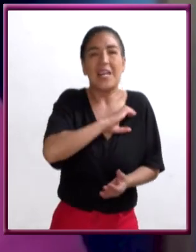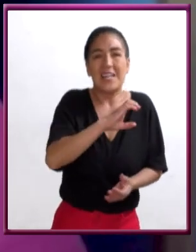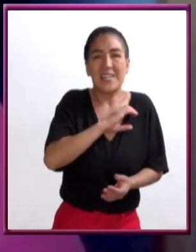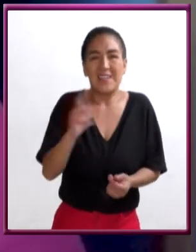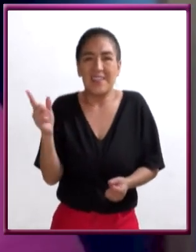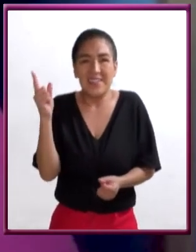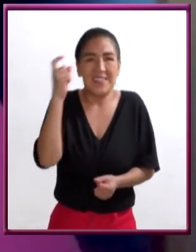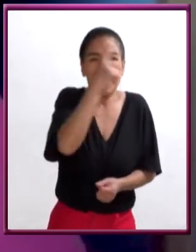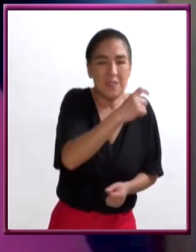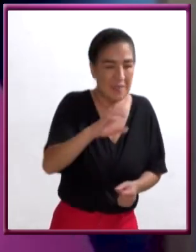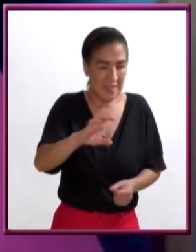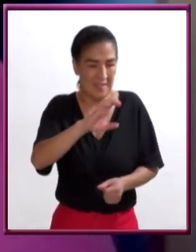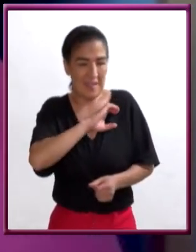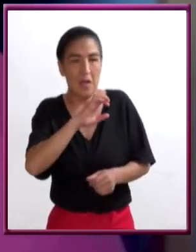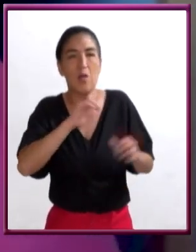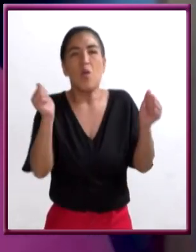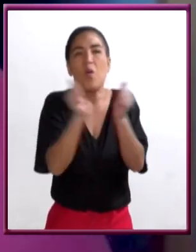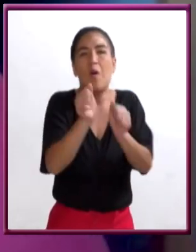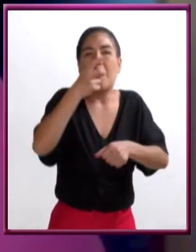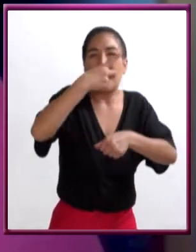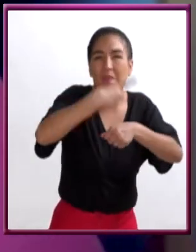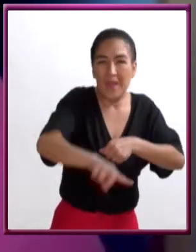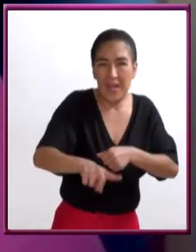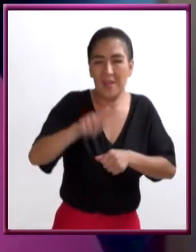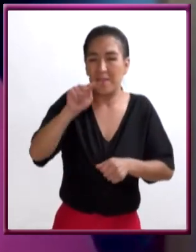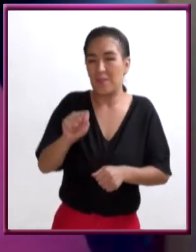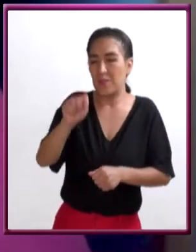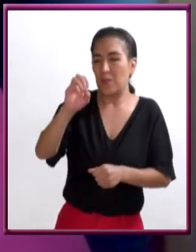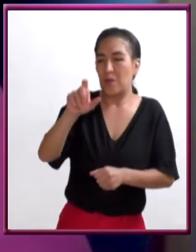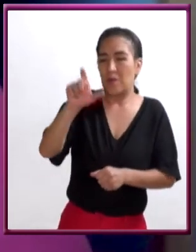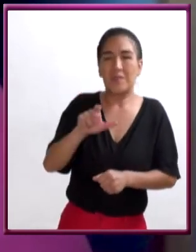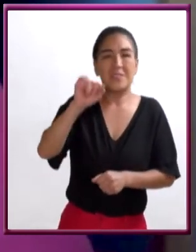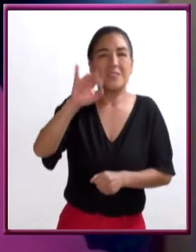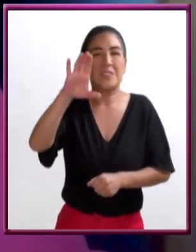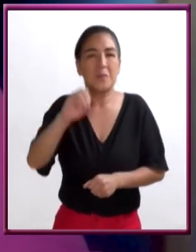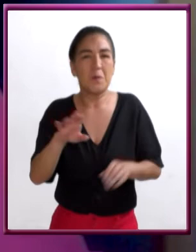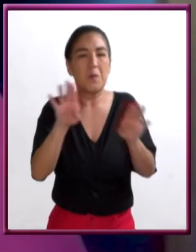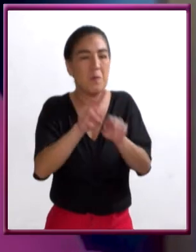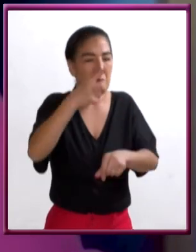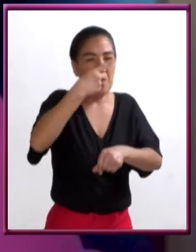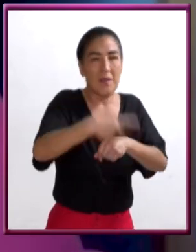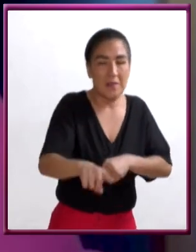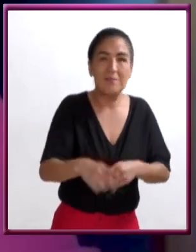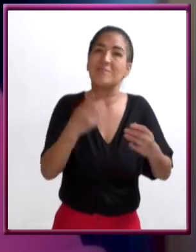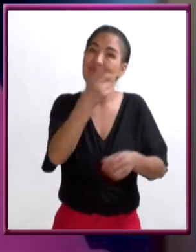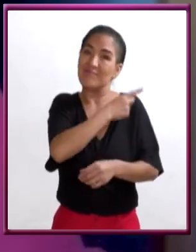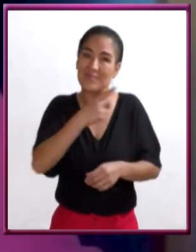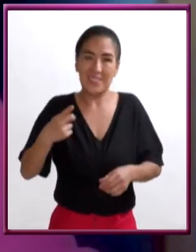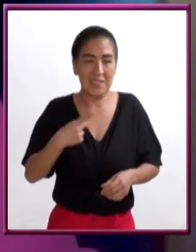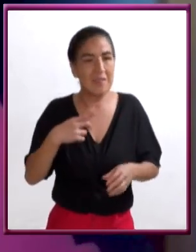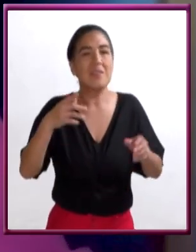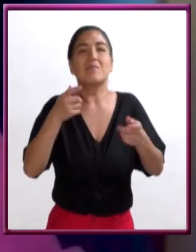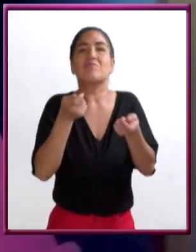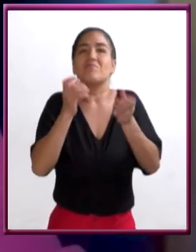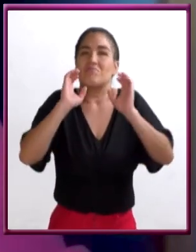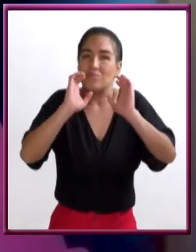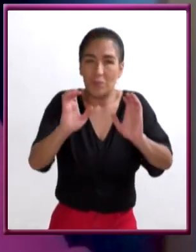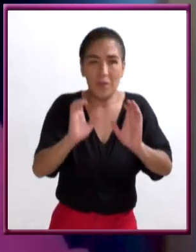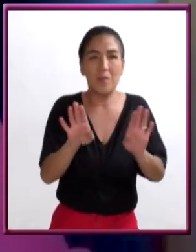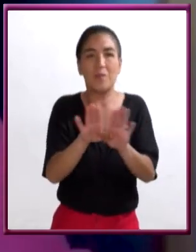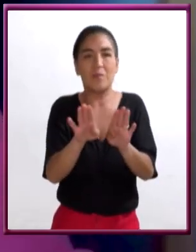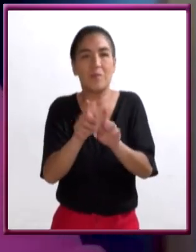sí es un afecto, pero es un afecto tóxico. Entonces, hay que tener cuidado con nuestra capacidad